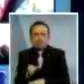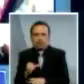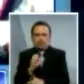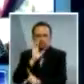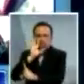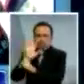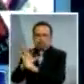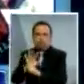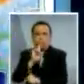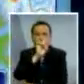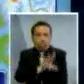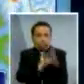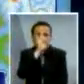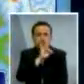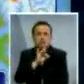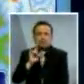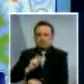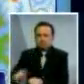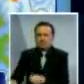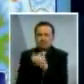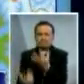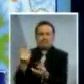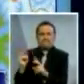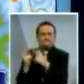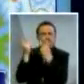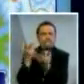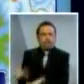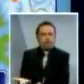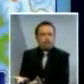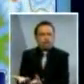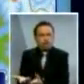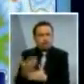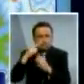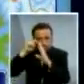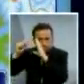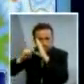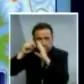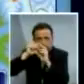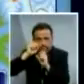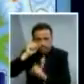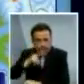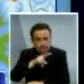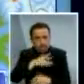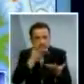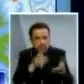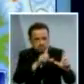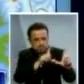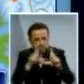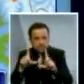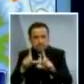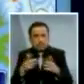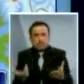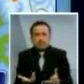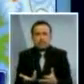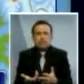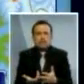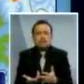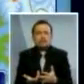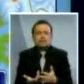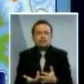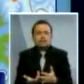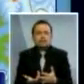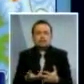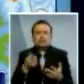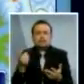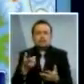solo se sorprende a uno, los queman vivo. Están las grabaciones que ustedes mismos, CNN, las ha transmitido por los medios de